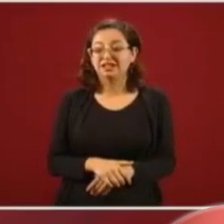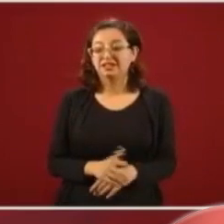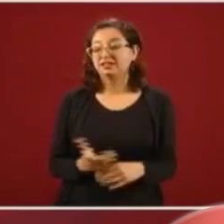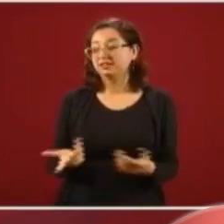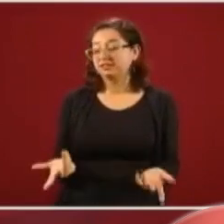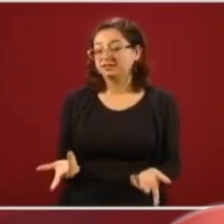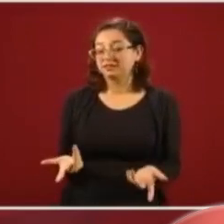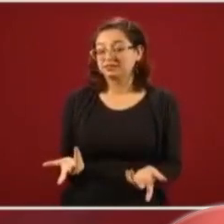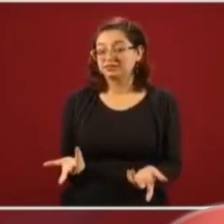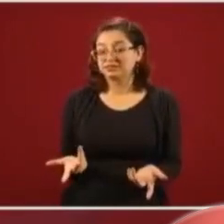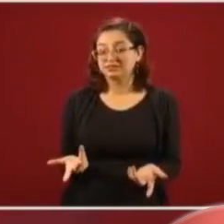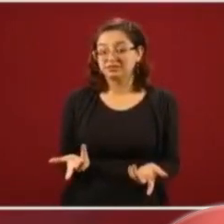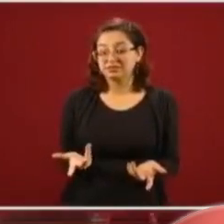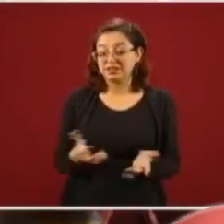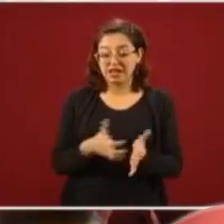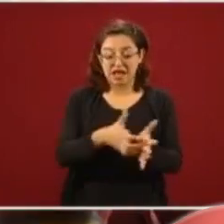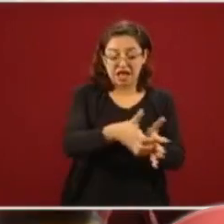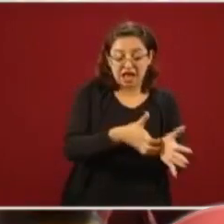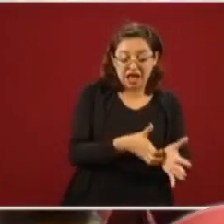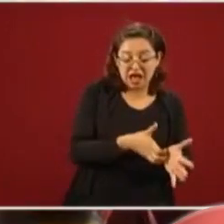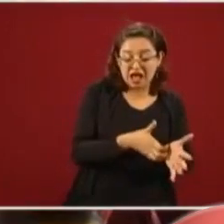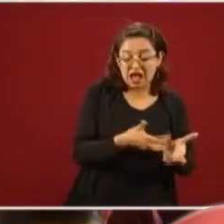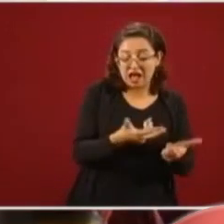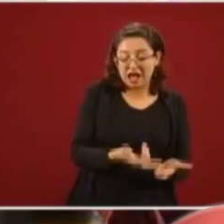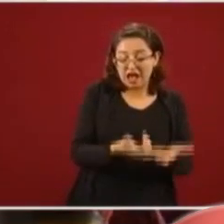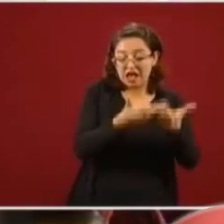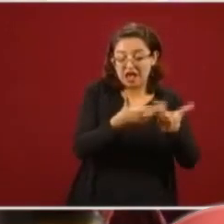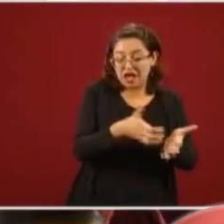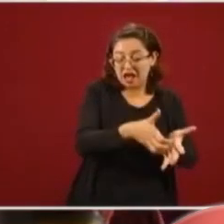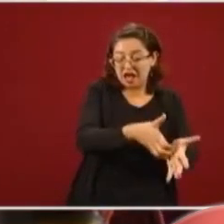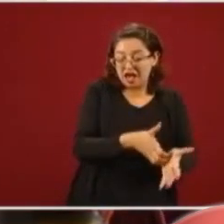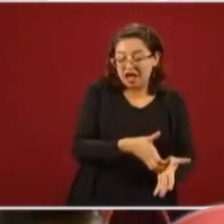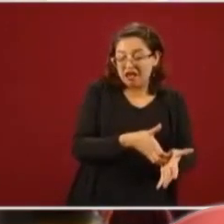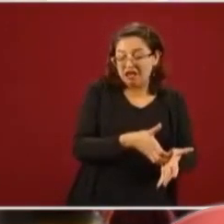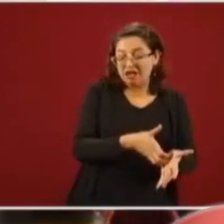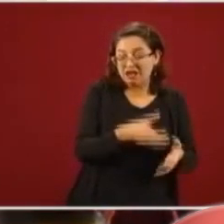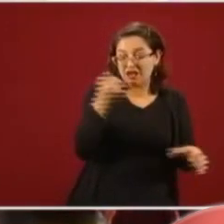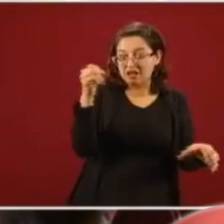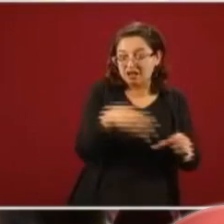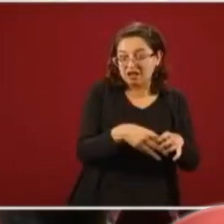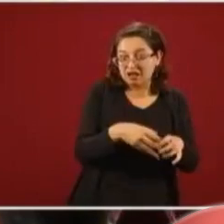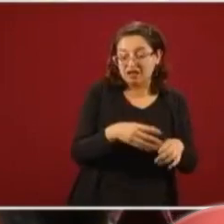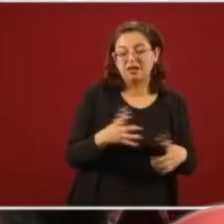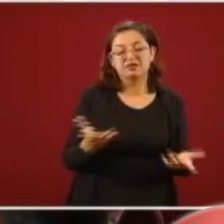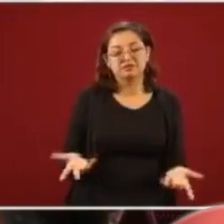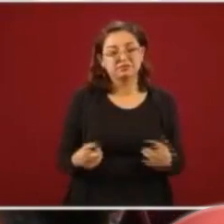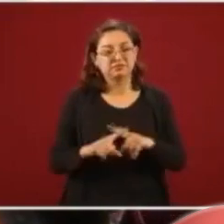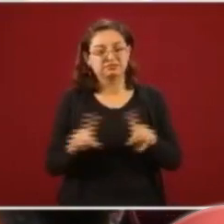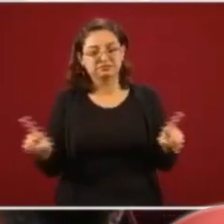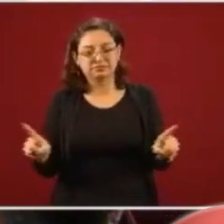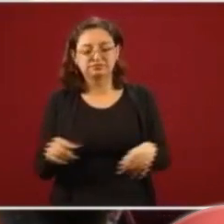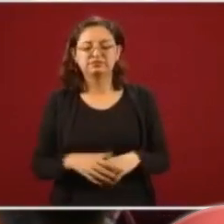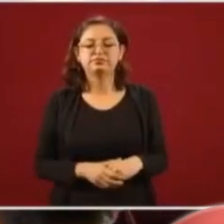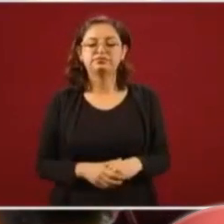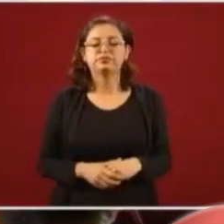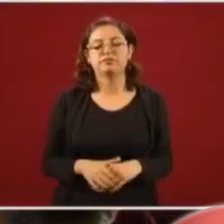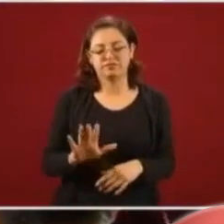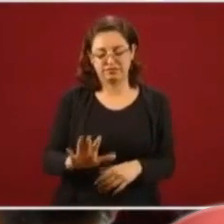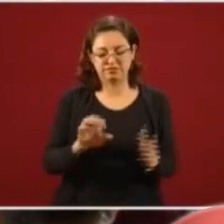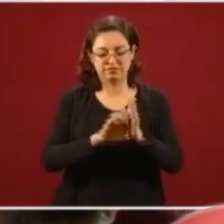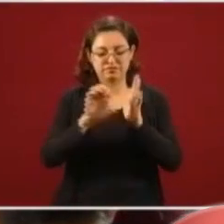Ahorros. Es que depende cómo se vea. A ver, les pongo un ejemplo. En el 18,